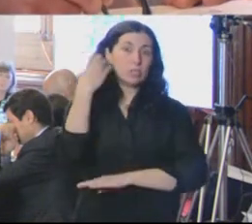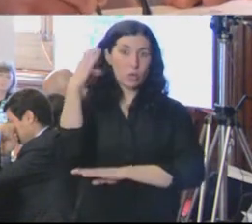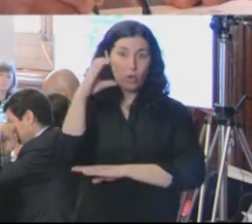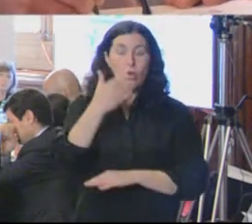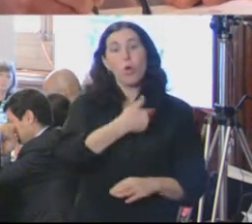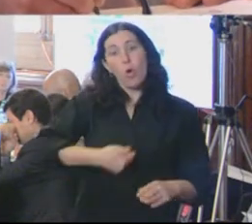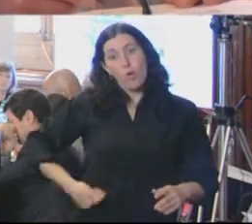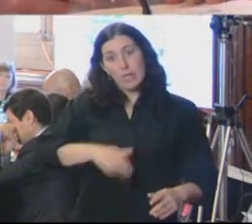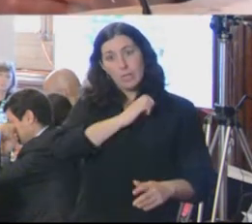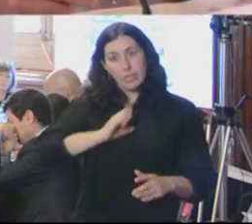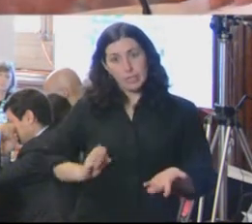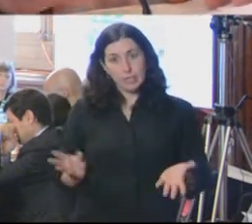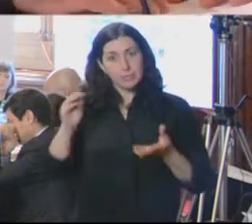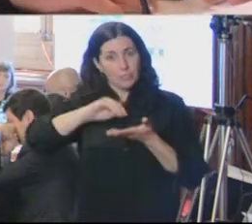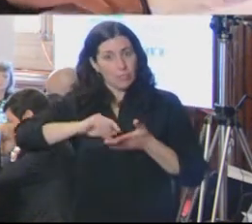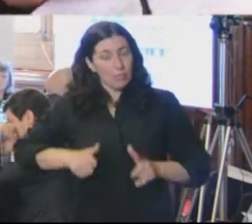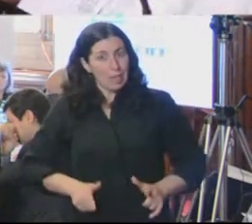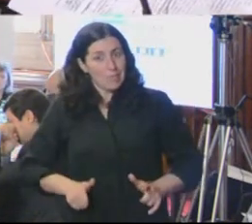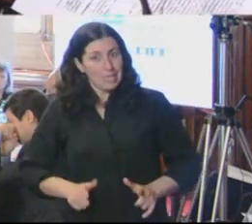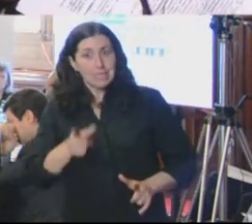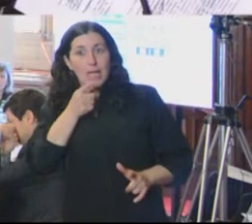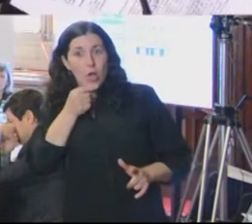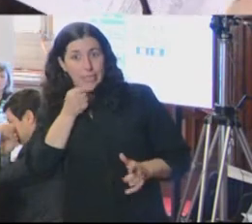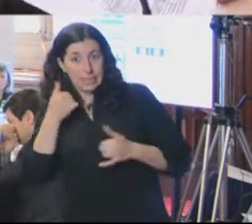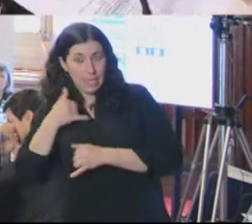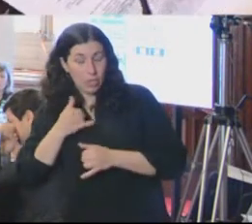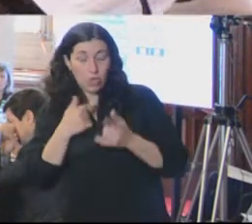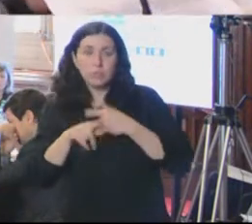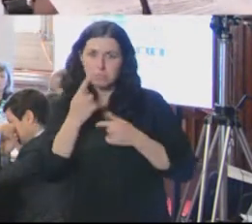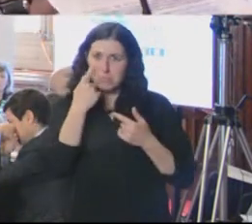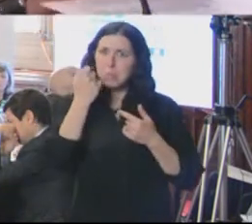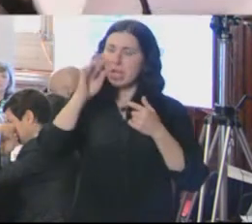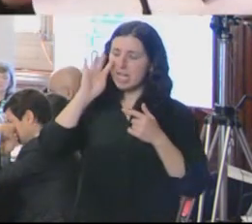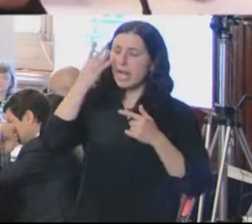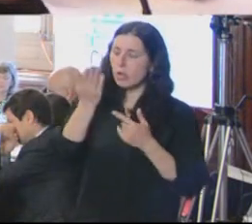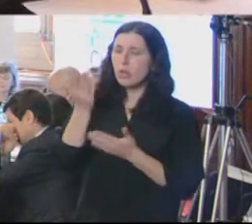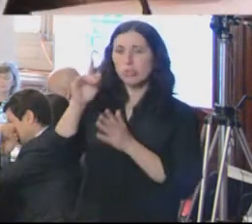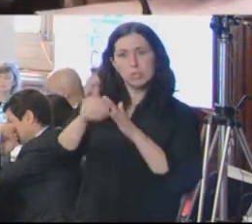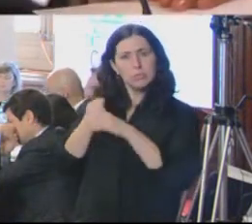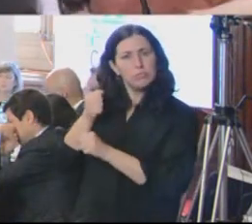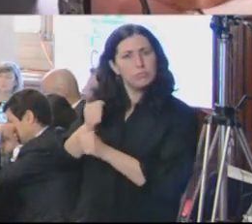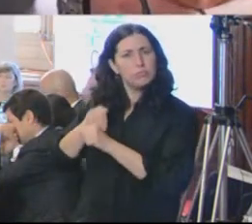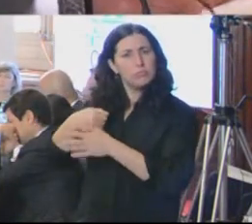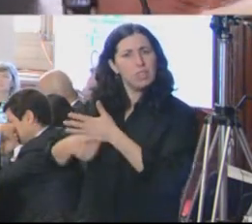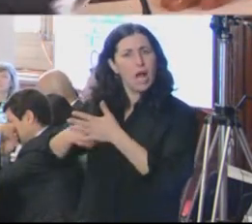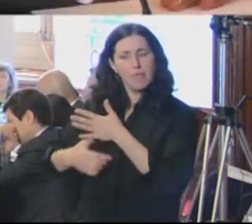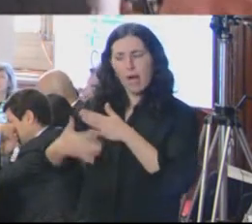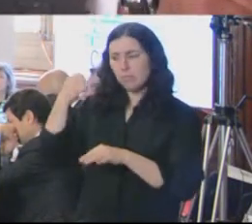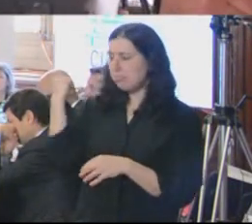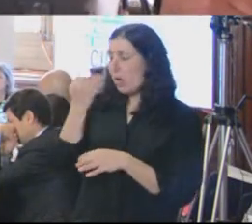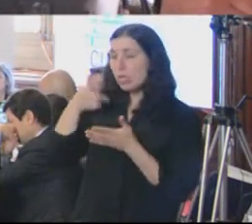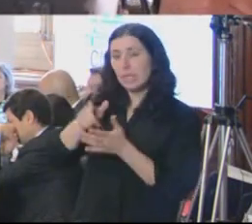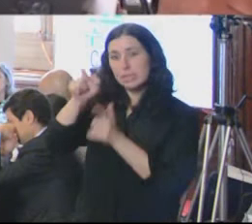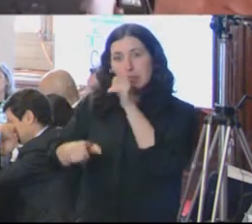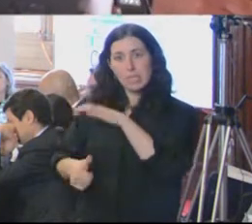Interior, ha reconocido la labor de defensores y defensoras, rechazando su estigmatización y reclamando el compromiso para su